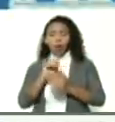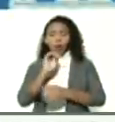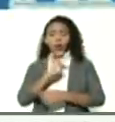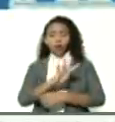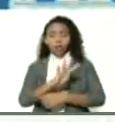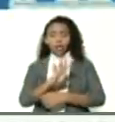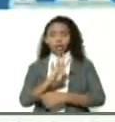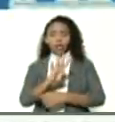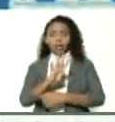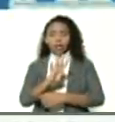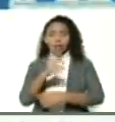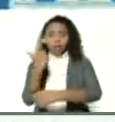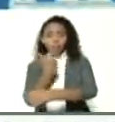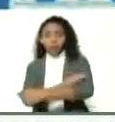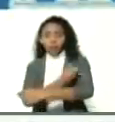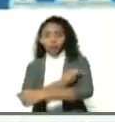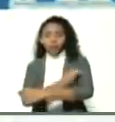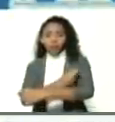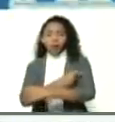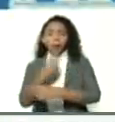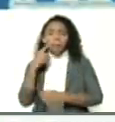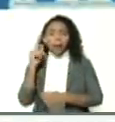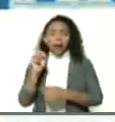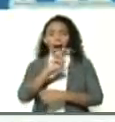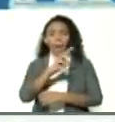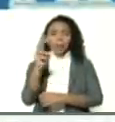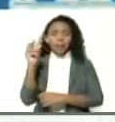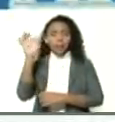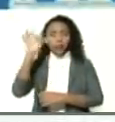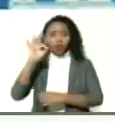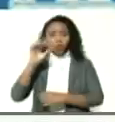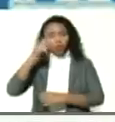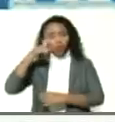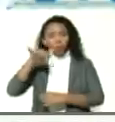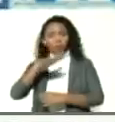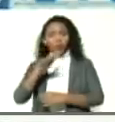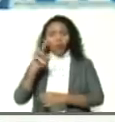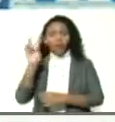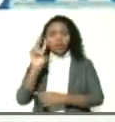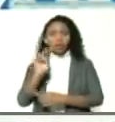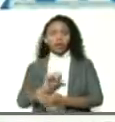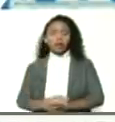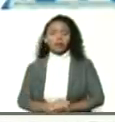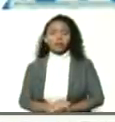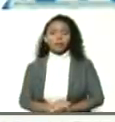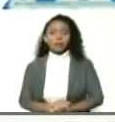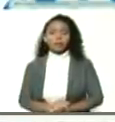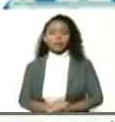11.374.400 dosis para vacunar al 20% de la población venezolana.